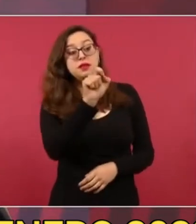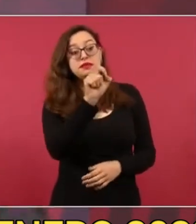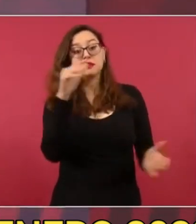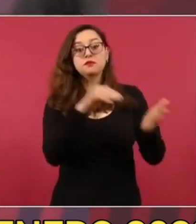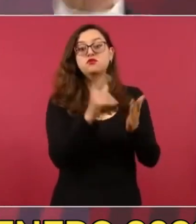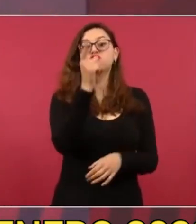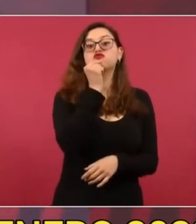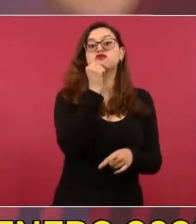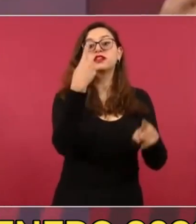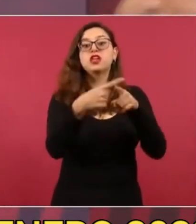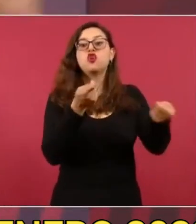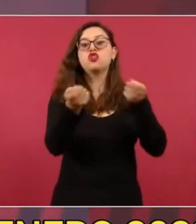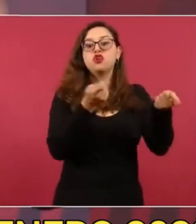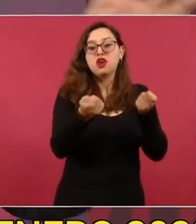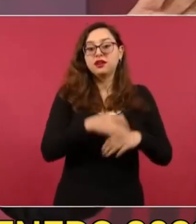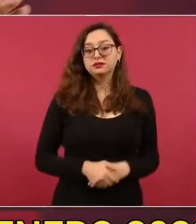Ya,